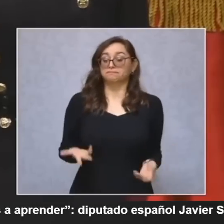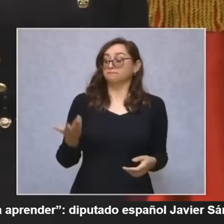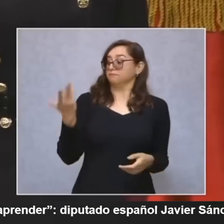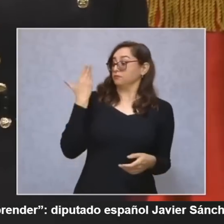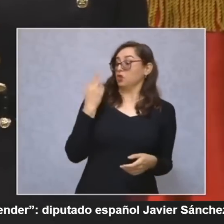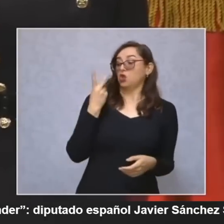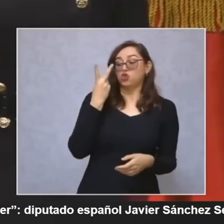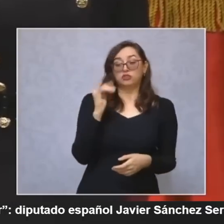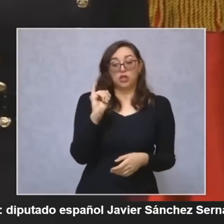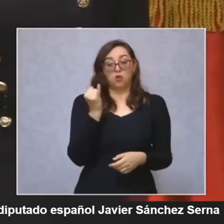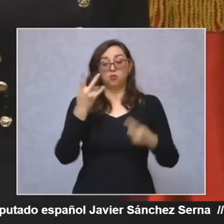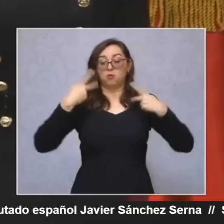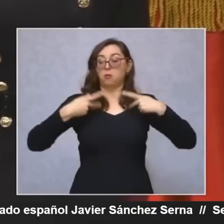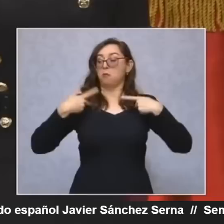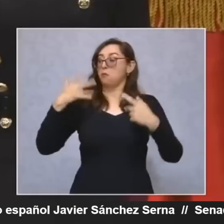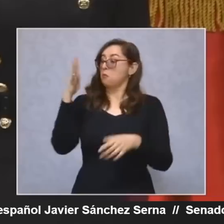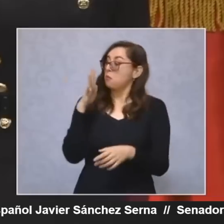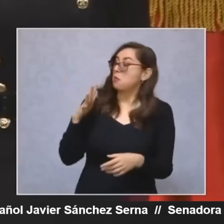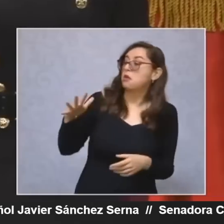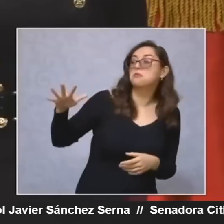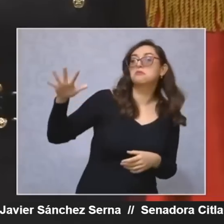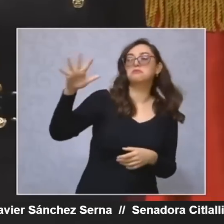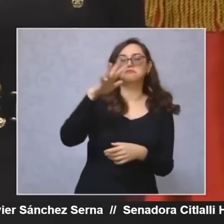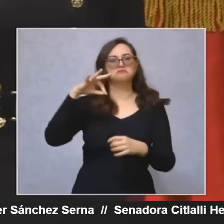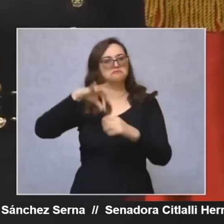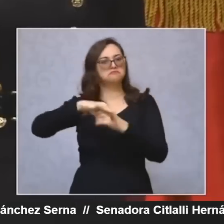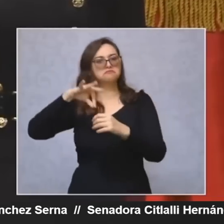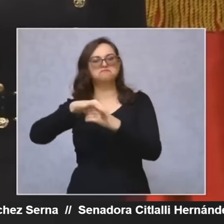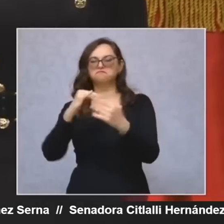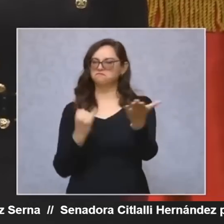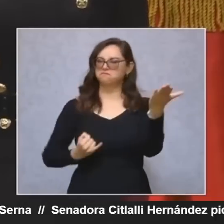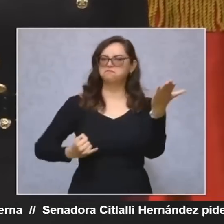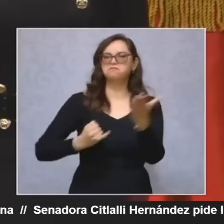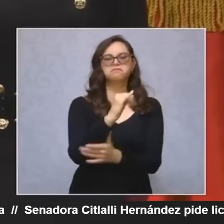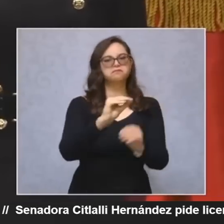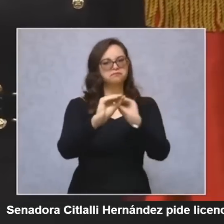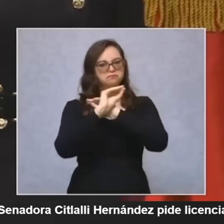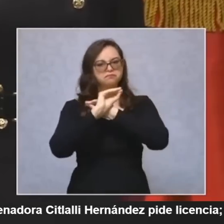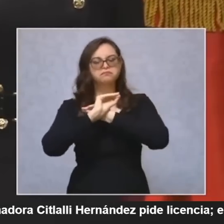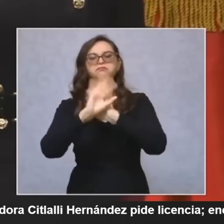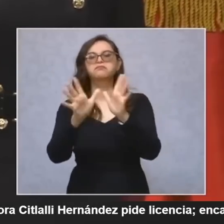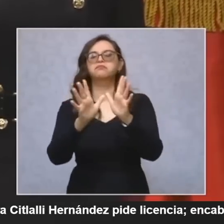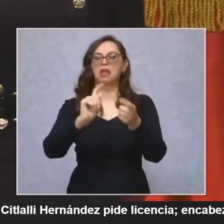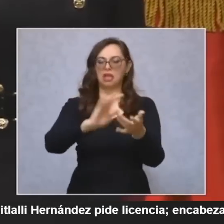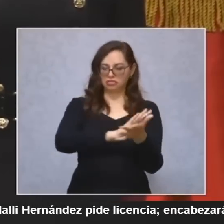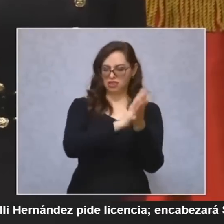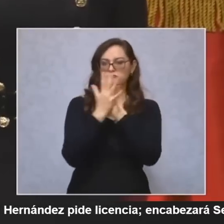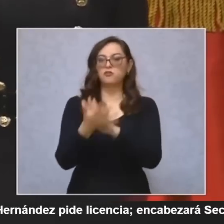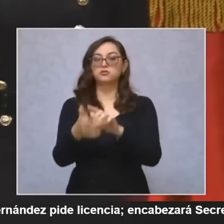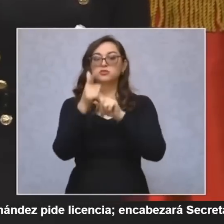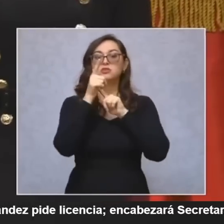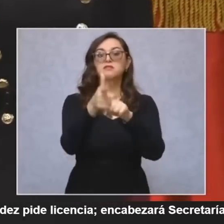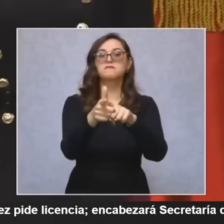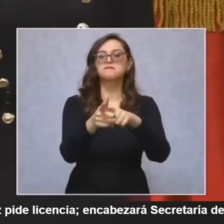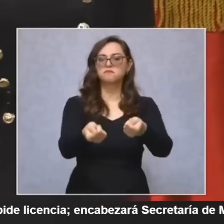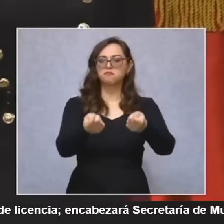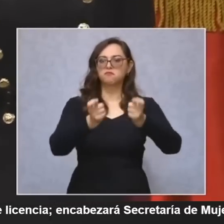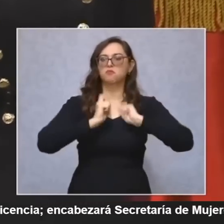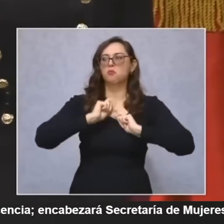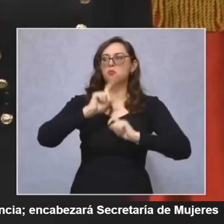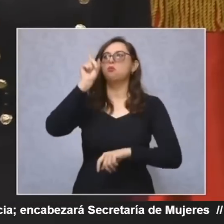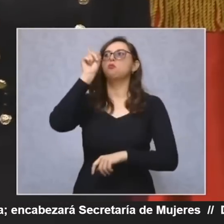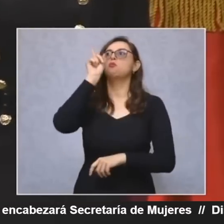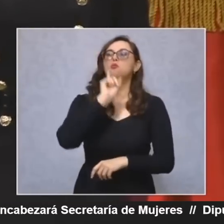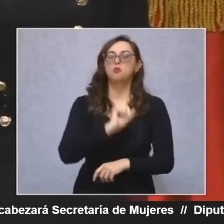2 de junio, es tiempo de transformación y es tiempo de mujeres. Durante